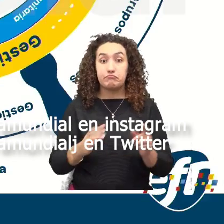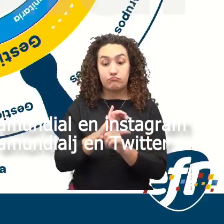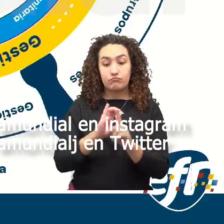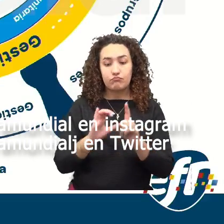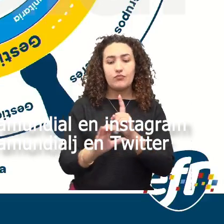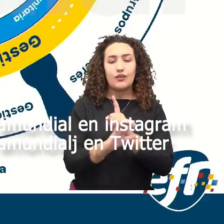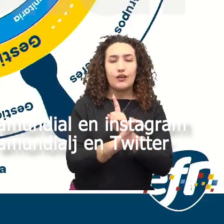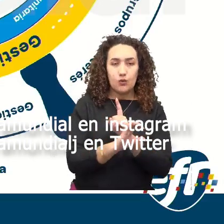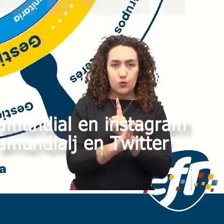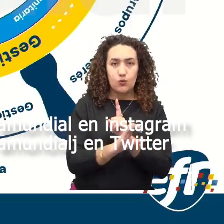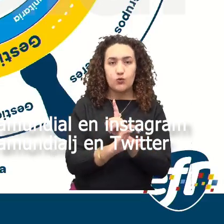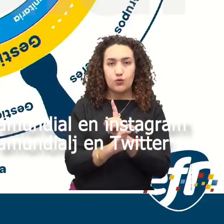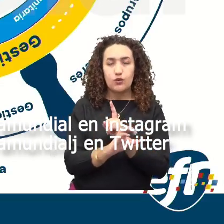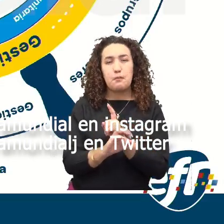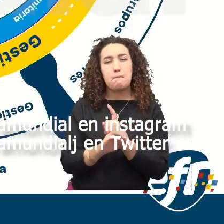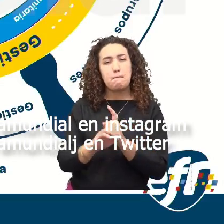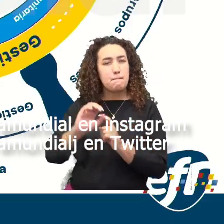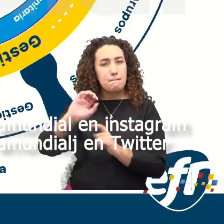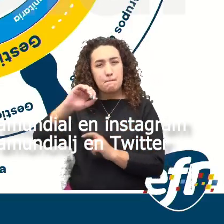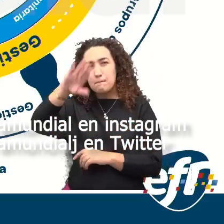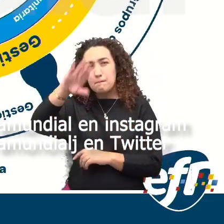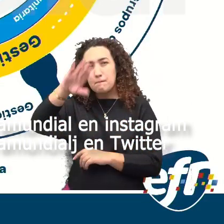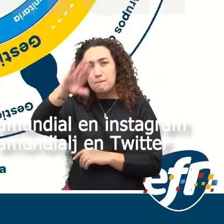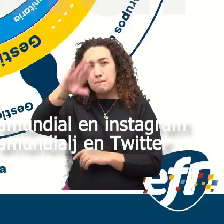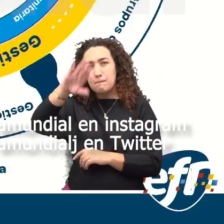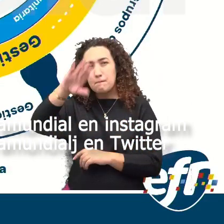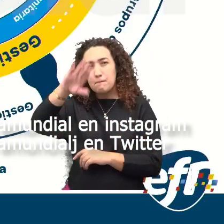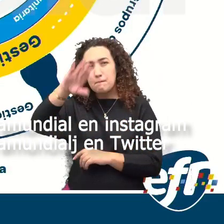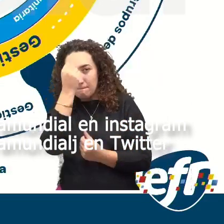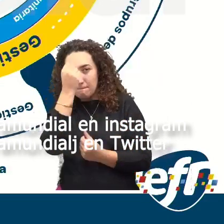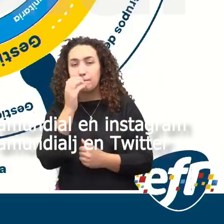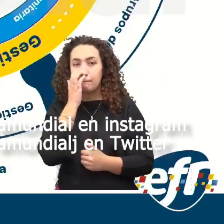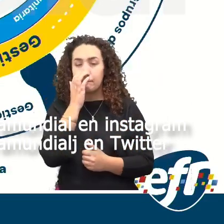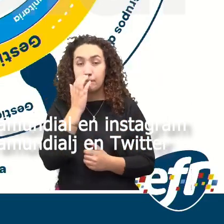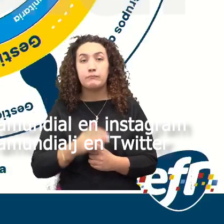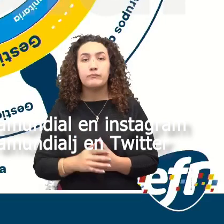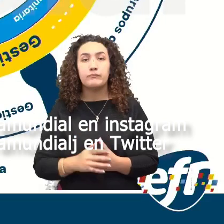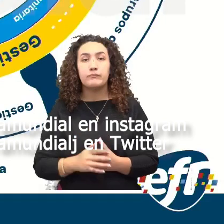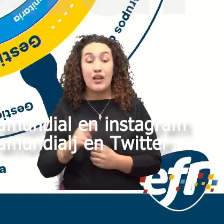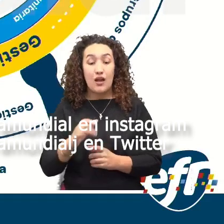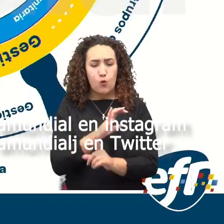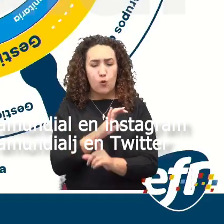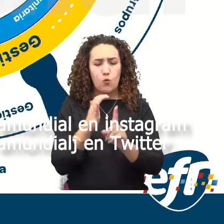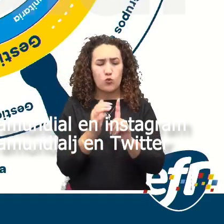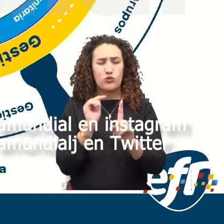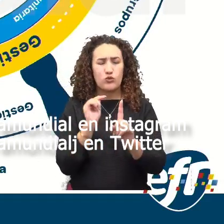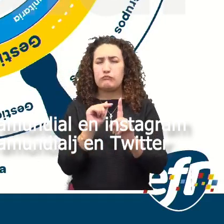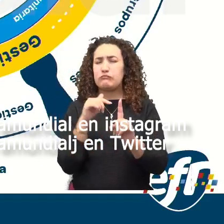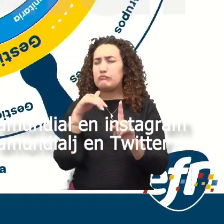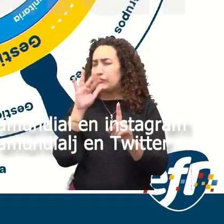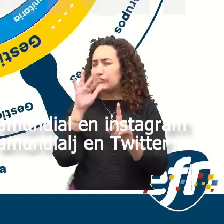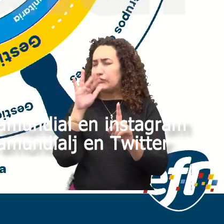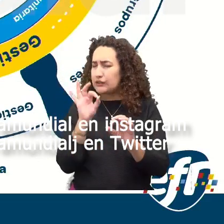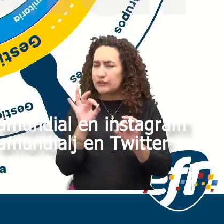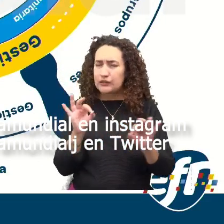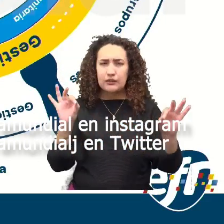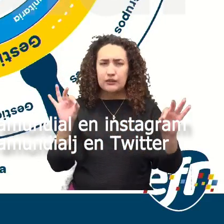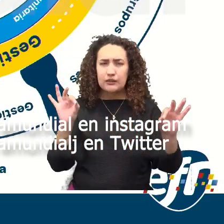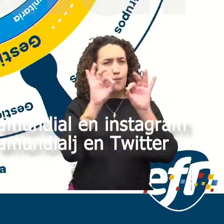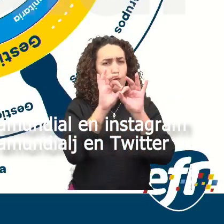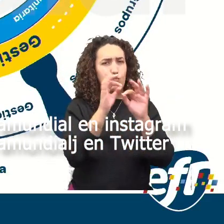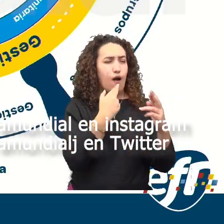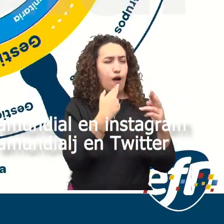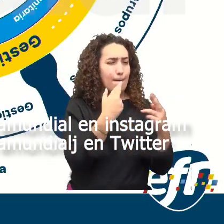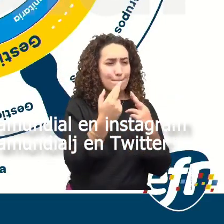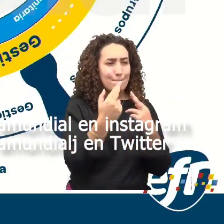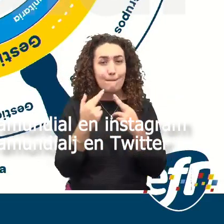principales principios y que también tiene sus ejes, donde la cultura está en el centro de nuestro relacionamiento y que se